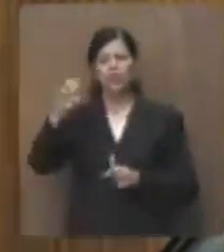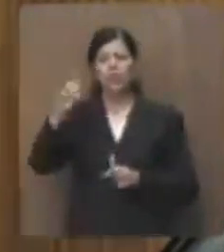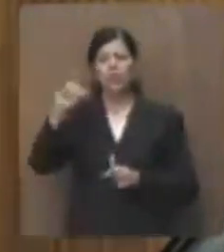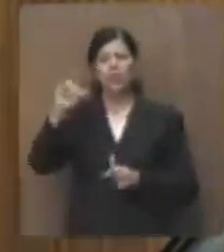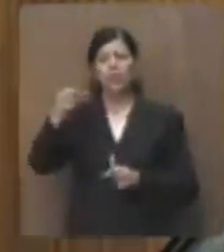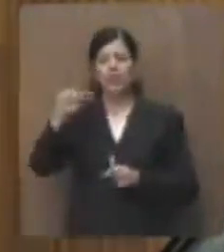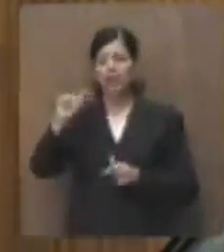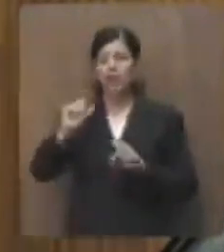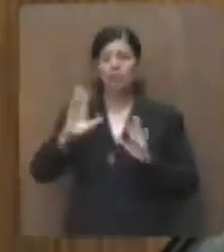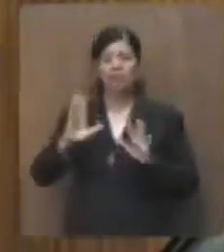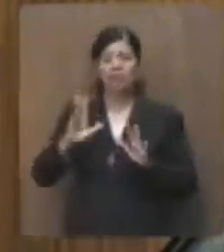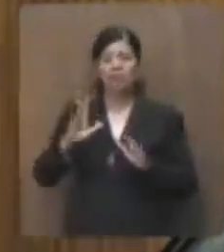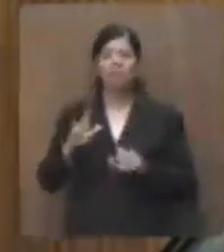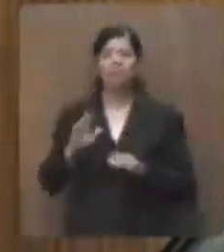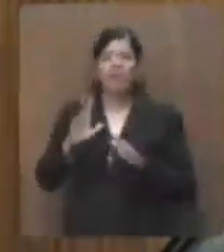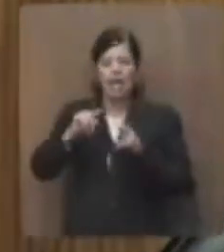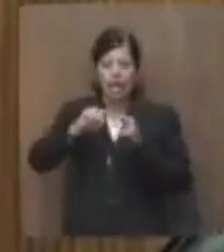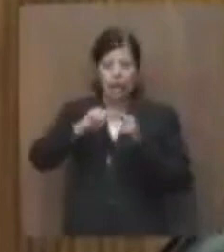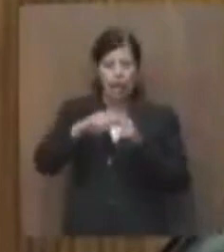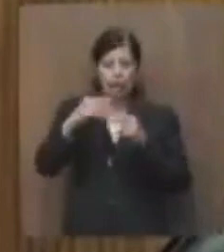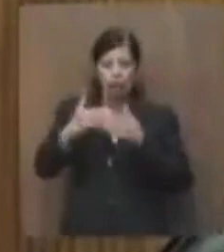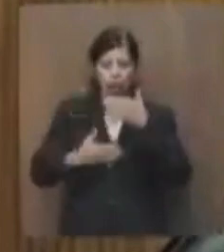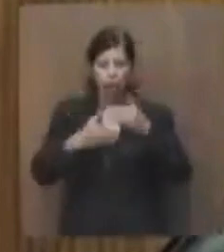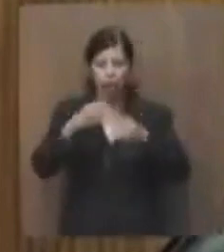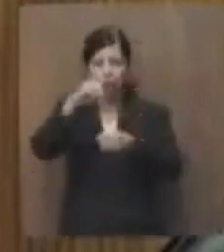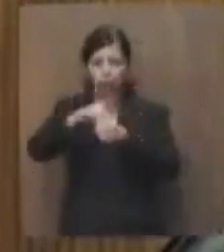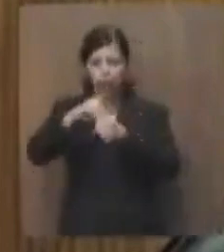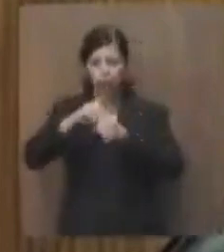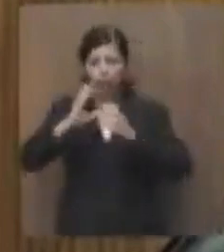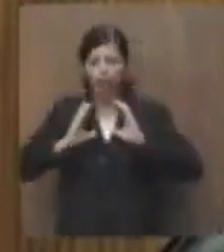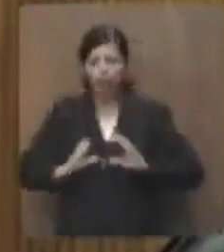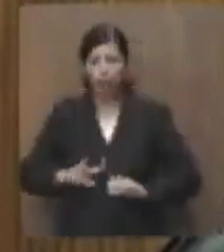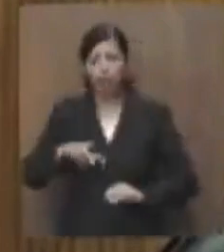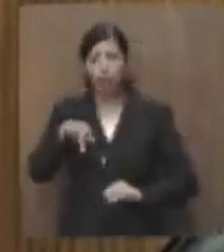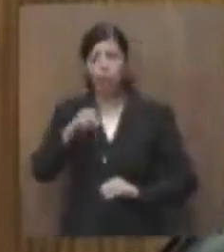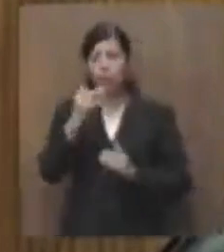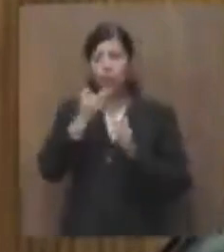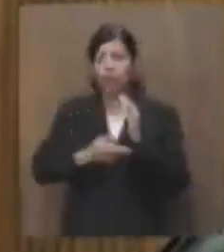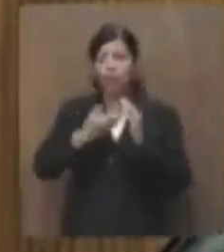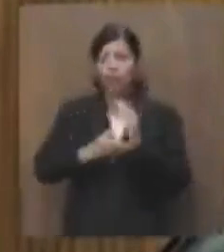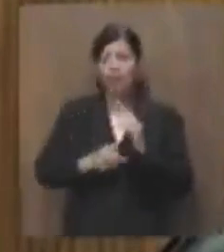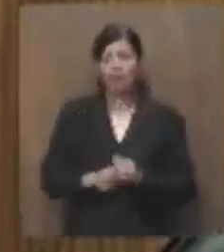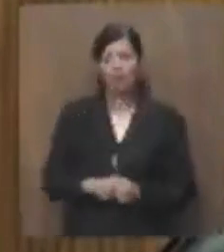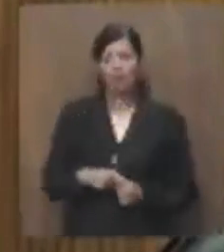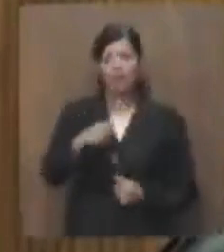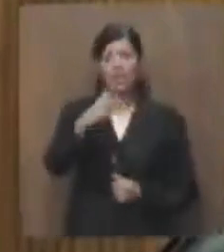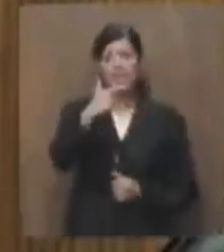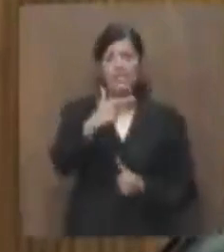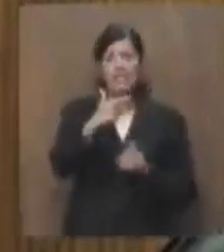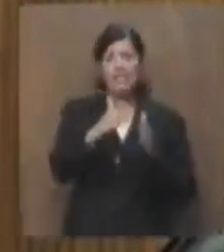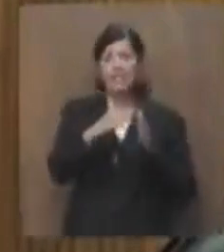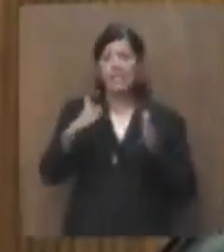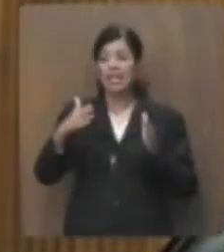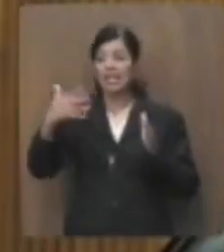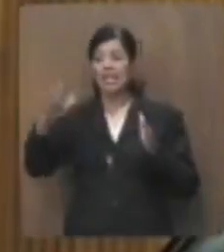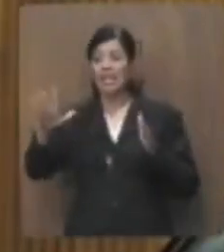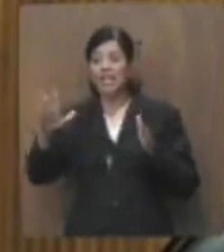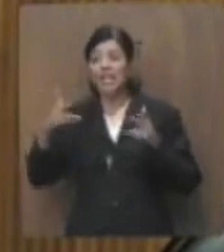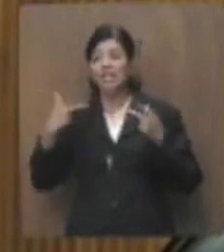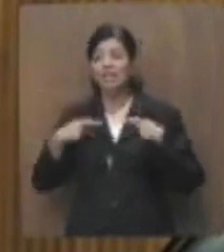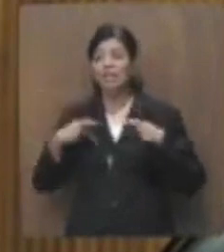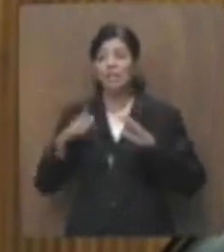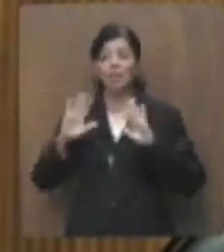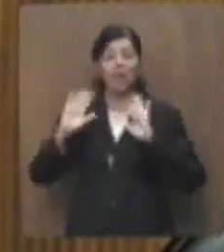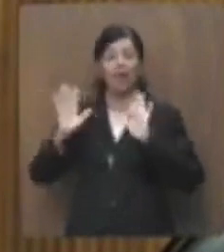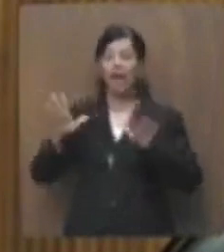órganos en nuestro país 7 de cada 10 personas rechazan la idea de donar sus